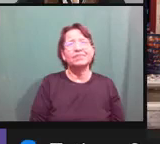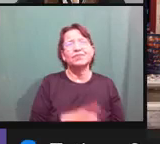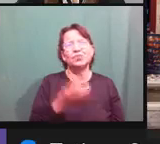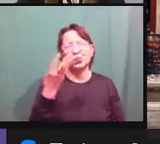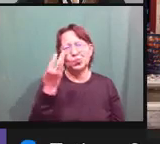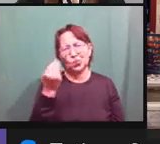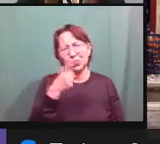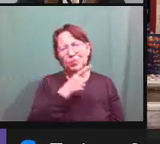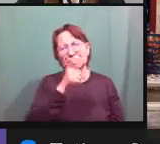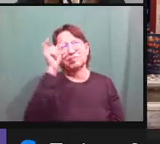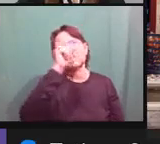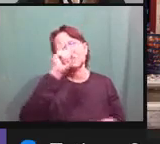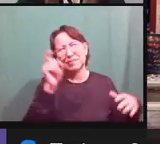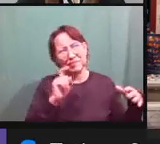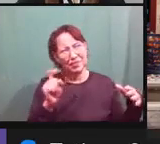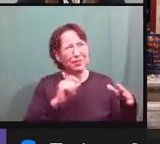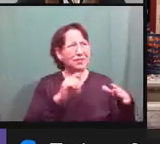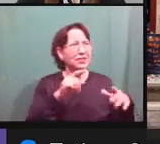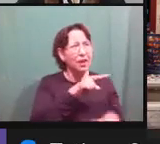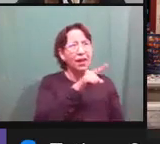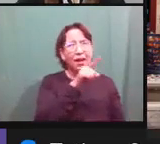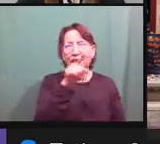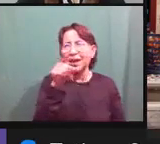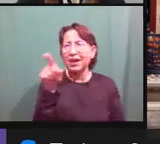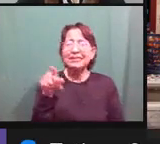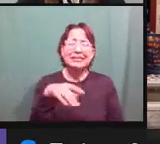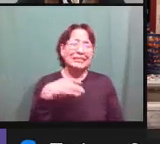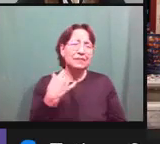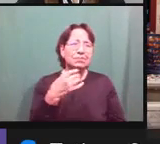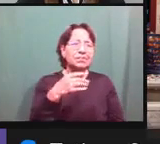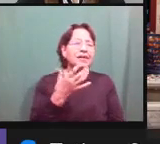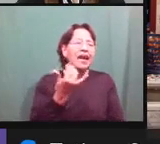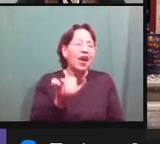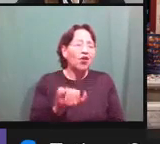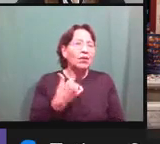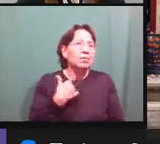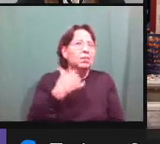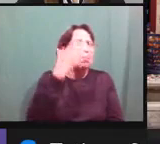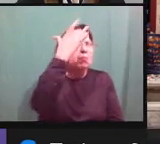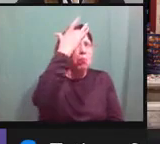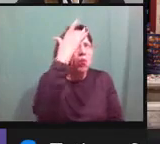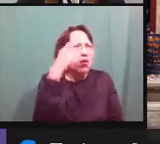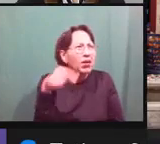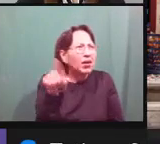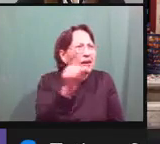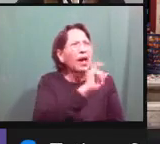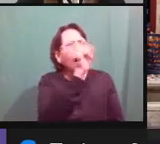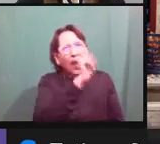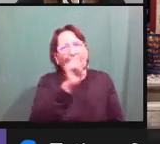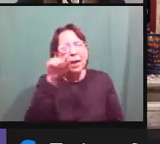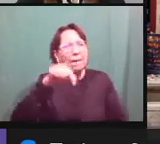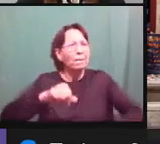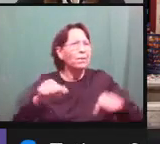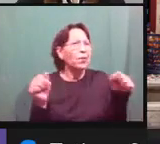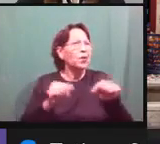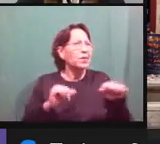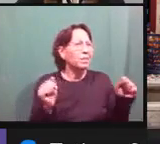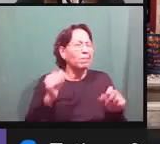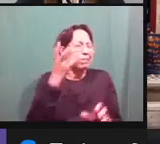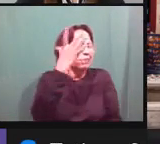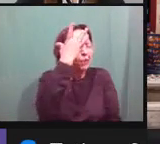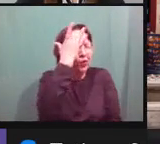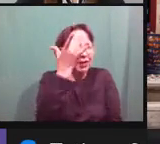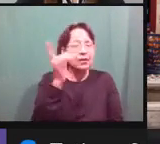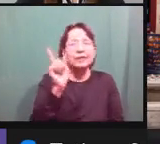bastante rayado por todo, ¿no? Preguntarse quizás por qué. ¿Por qué está todo rayado? ¿Por qué Bogotá precisamente y